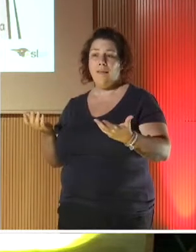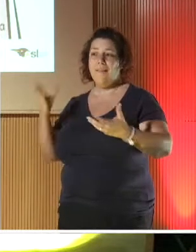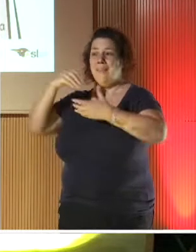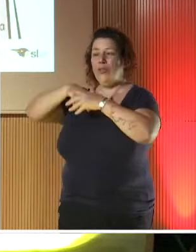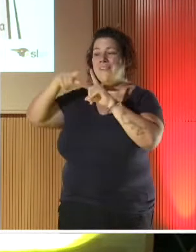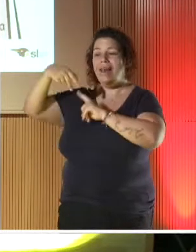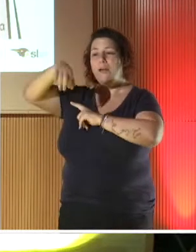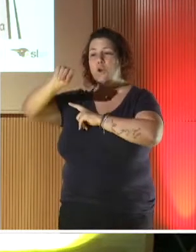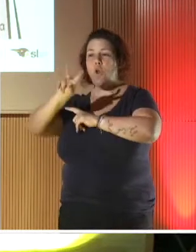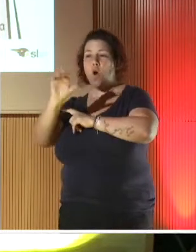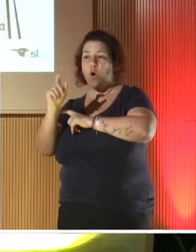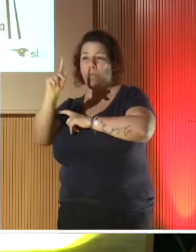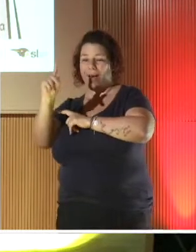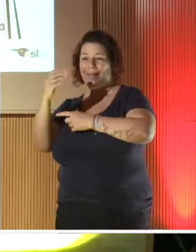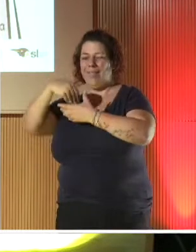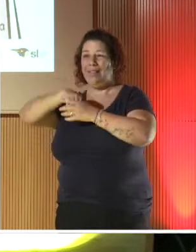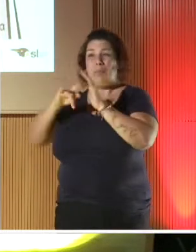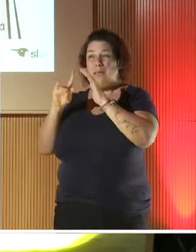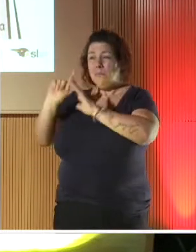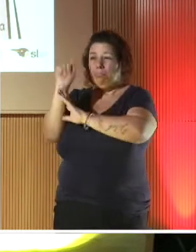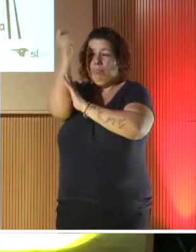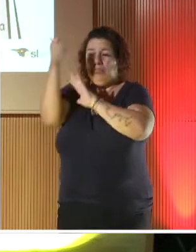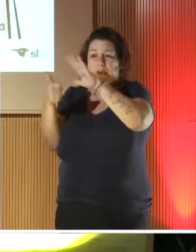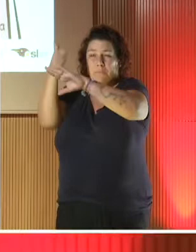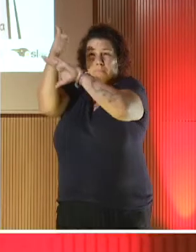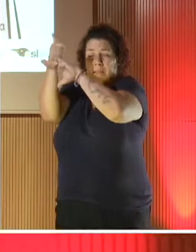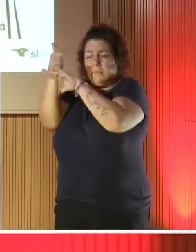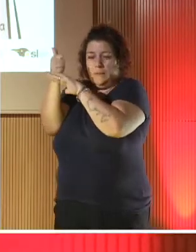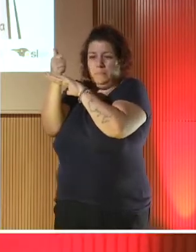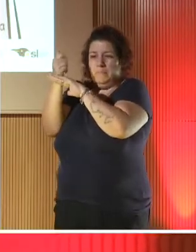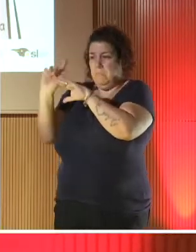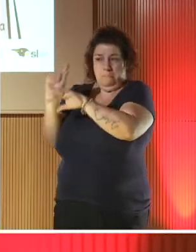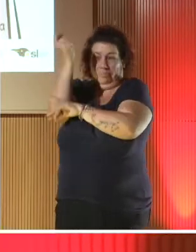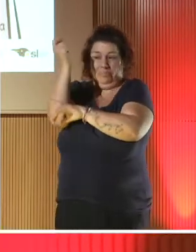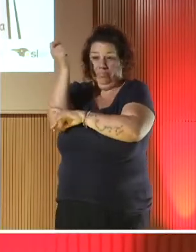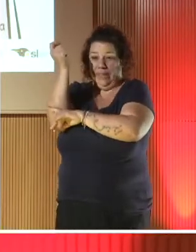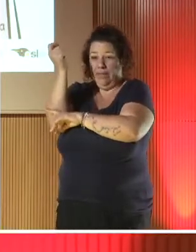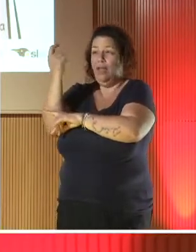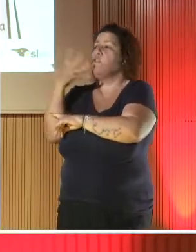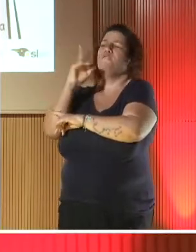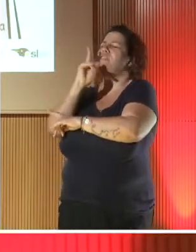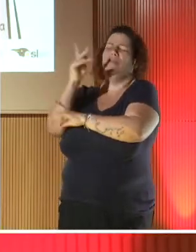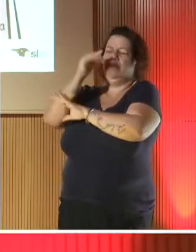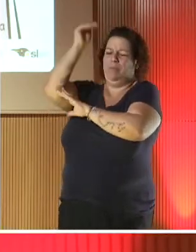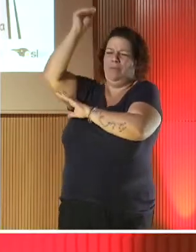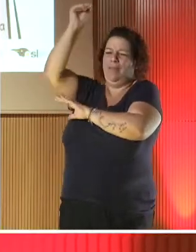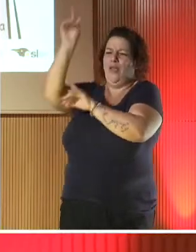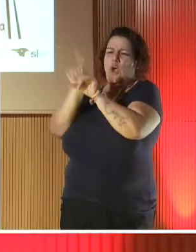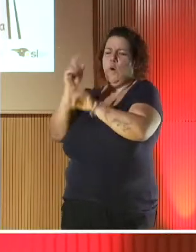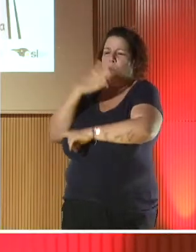NOVA del semáforo arriba, el que más verde está, verde, verde, más verde que esto, verde Murcia, verde Vox, ¿vale?